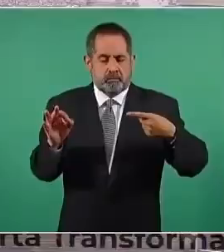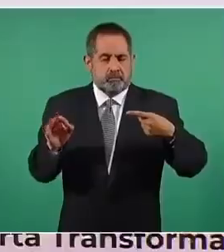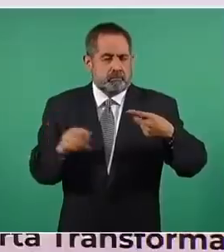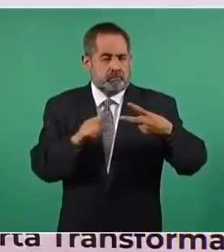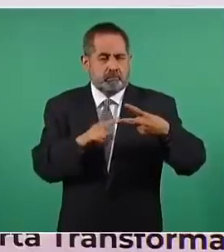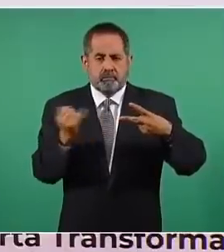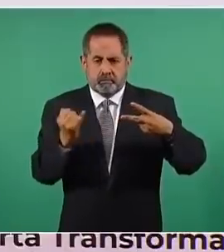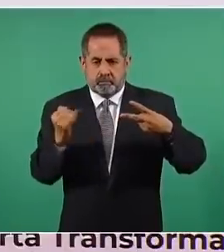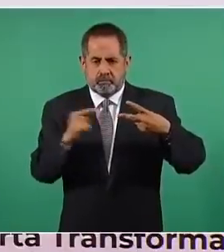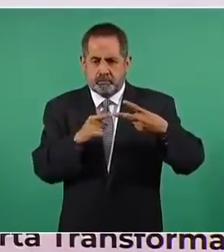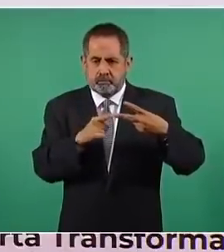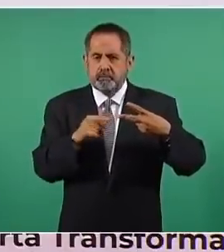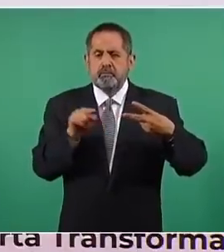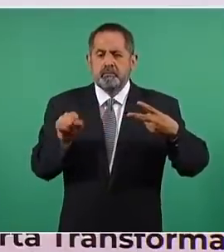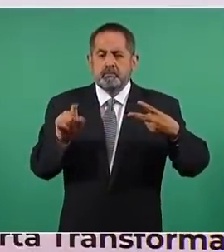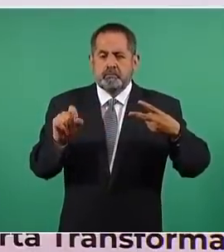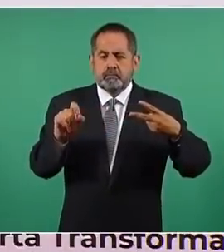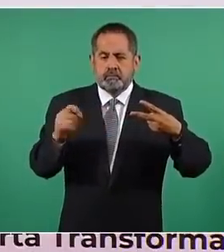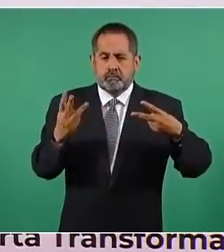41.4%. Igual,